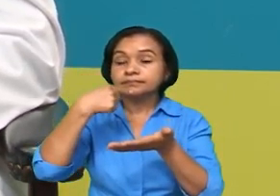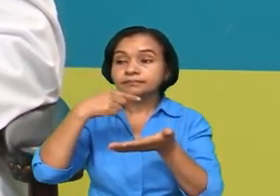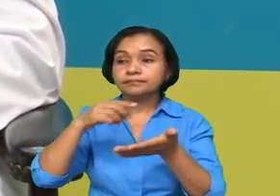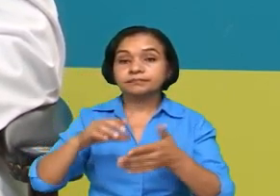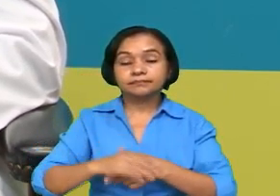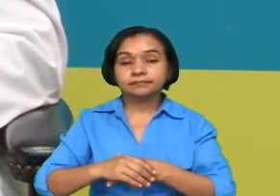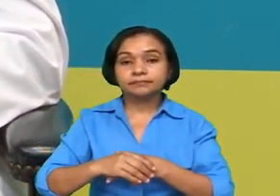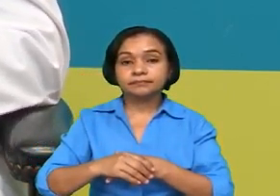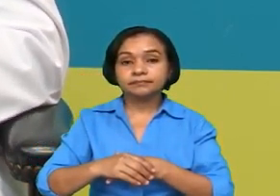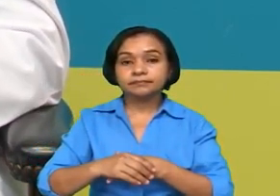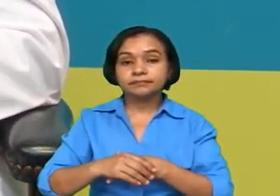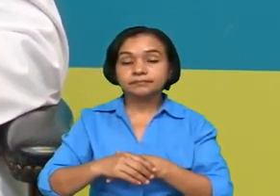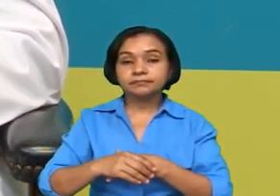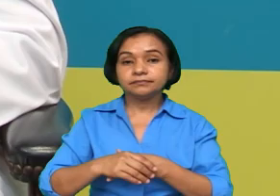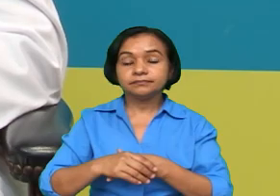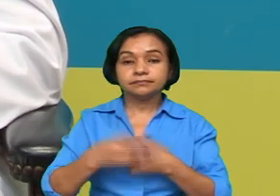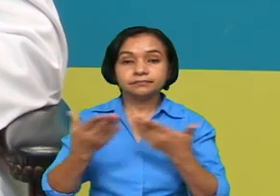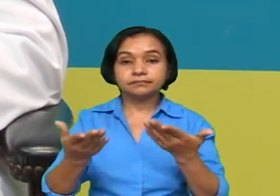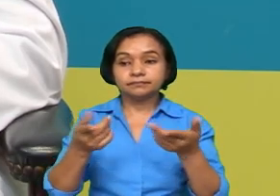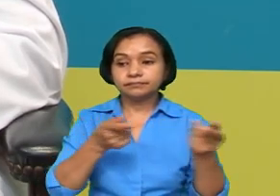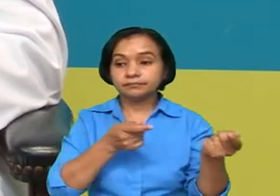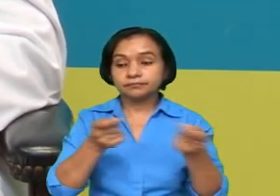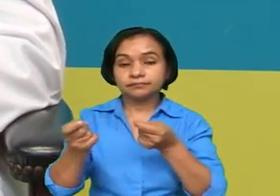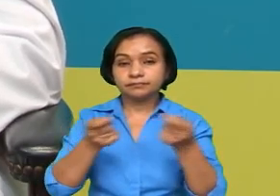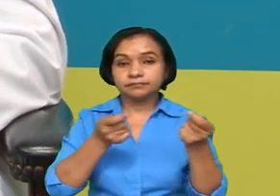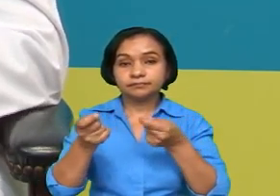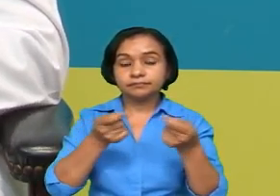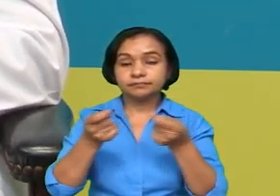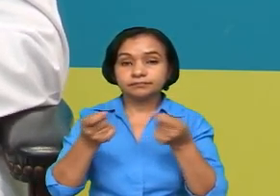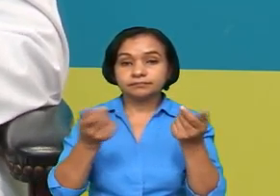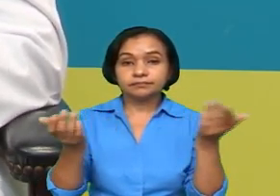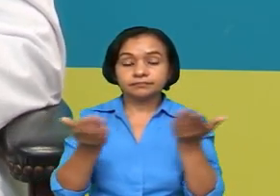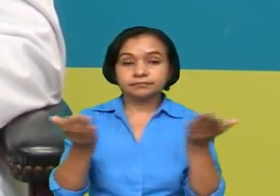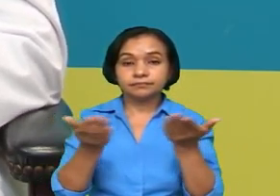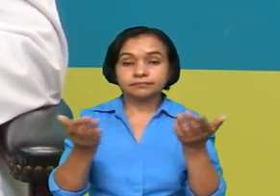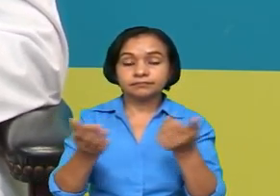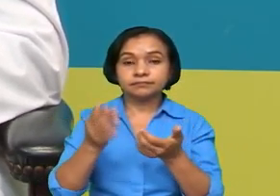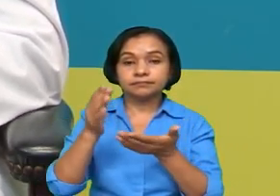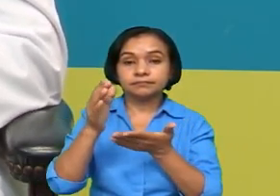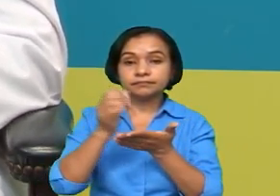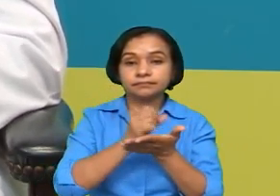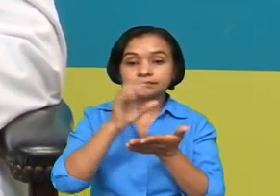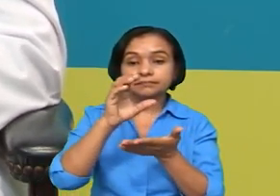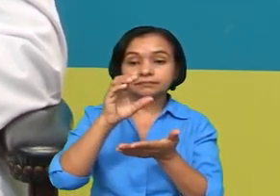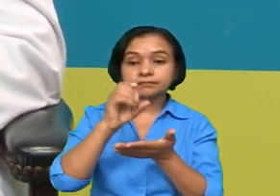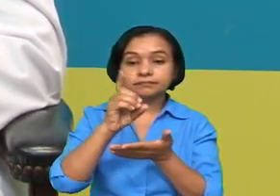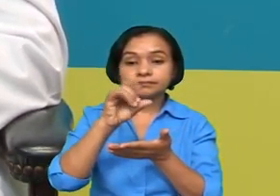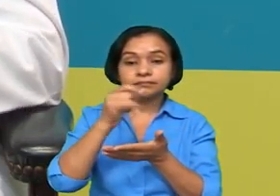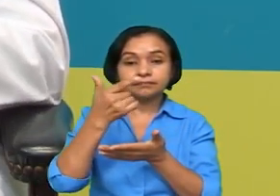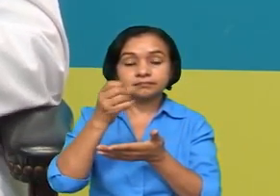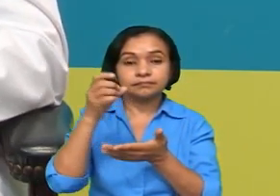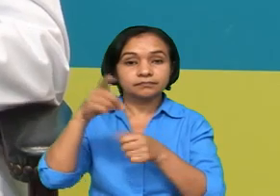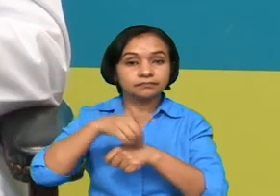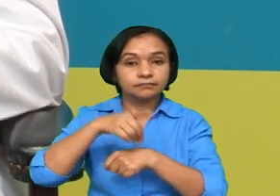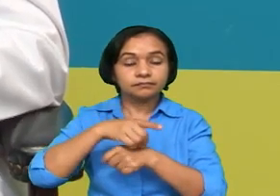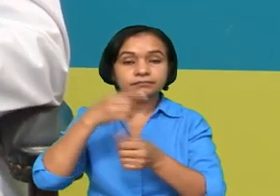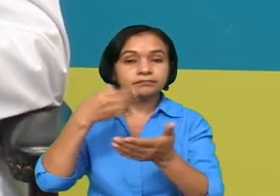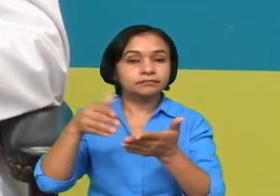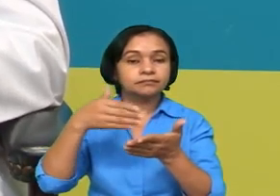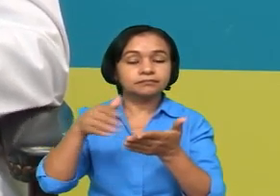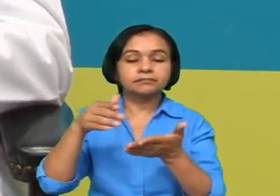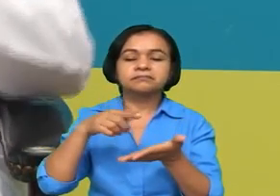Sí. Y no es tanto aquel control de las recetas, del código médico. Entonces, fácilmente